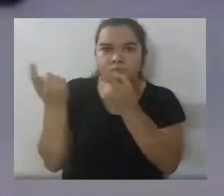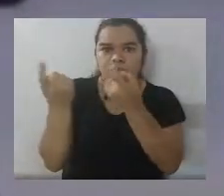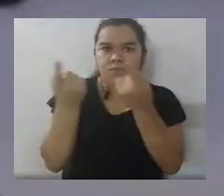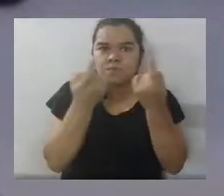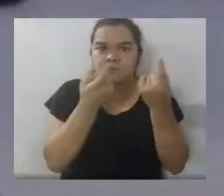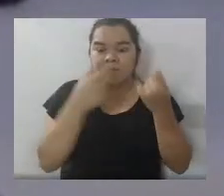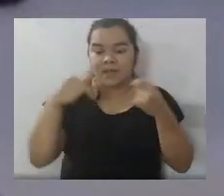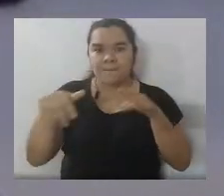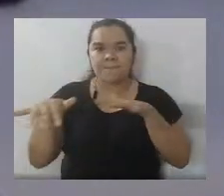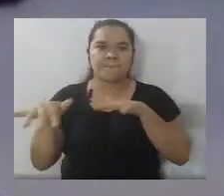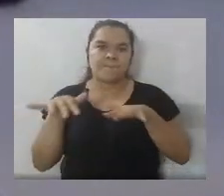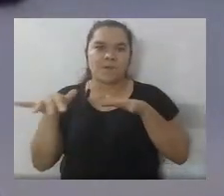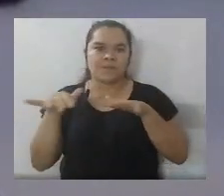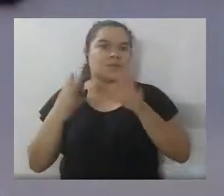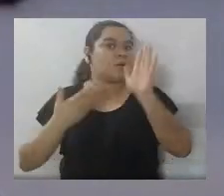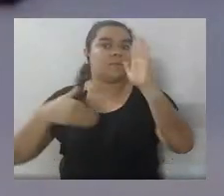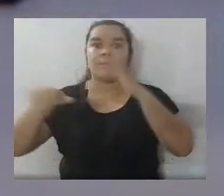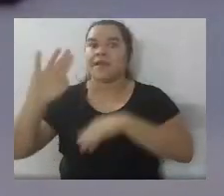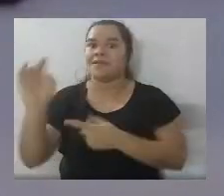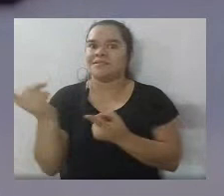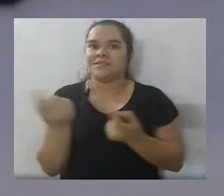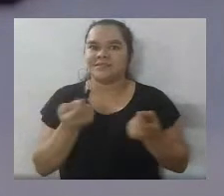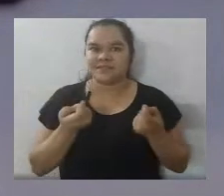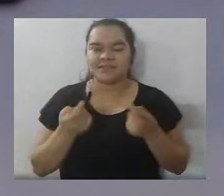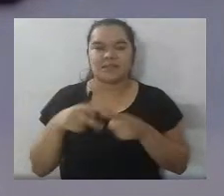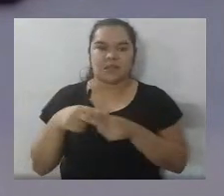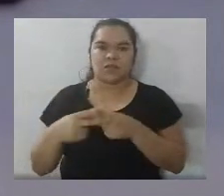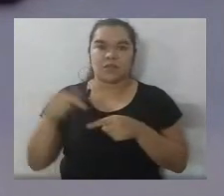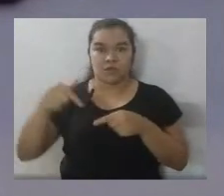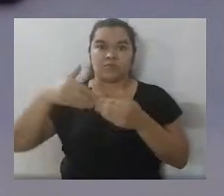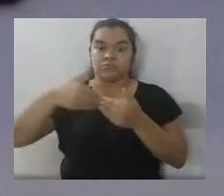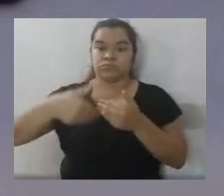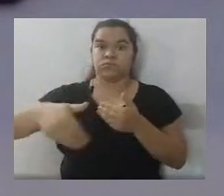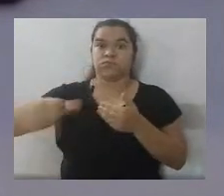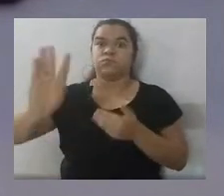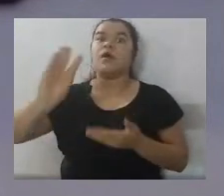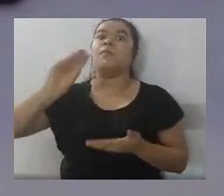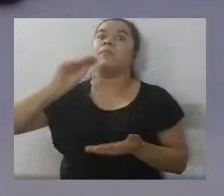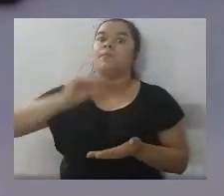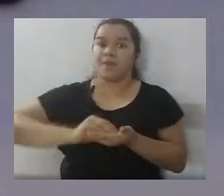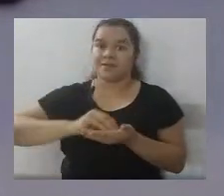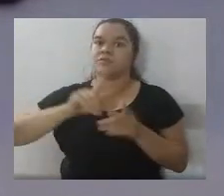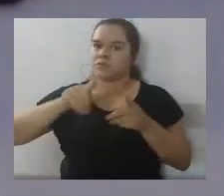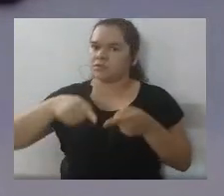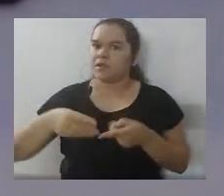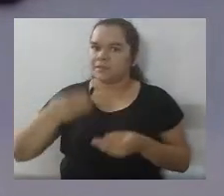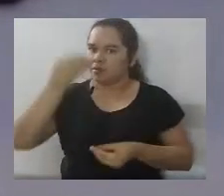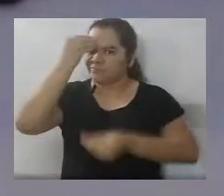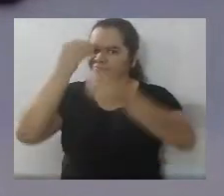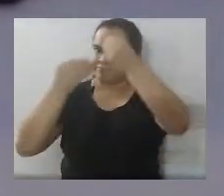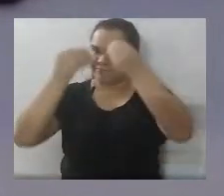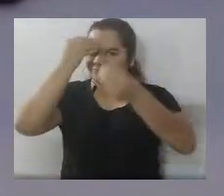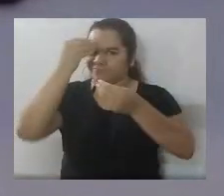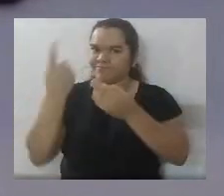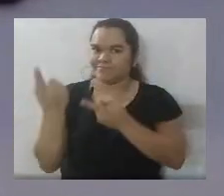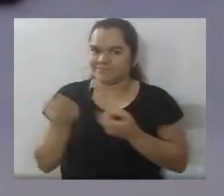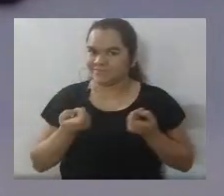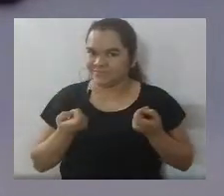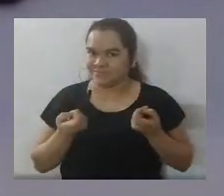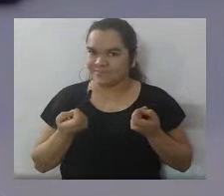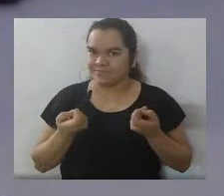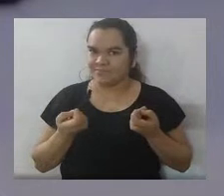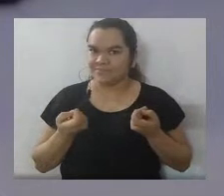nuestras vidas, creo que con mucha más intensidad de ahora en adelante. Quiero destacar también